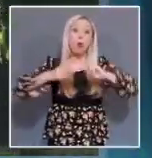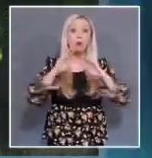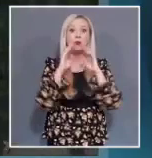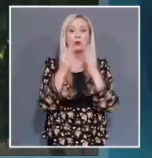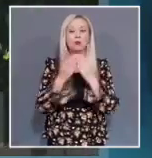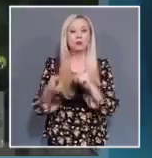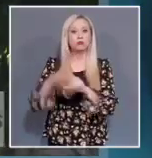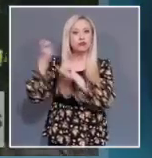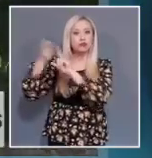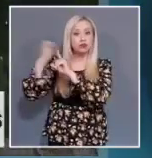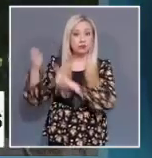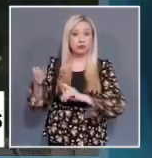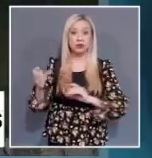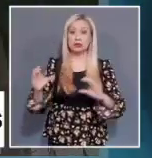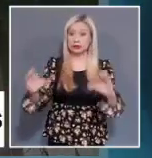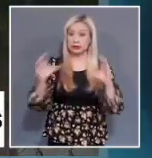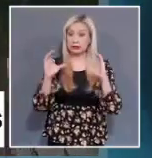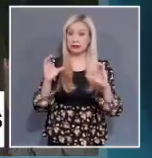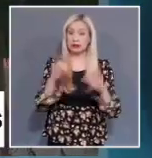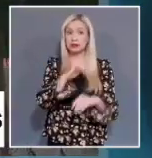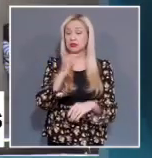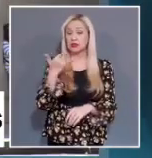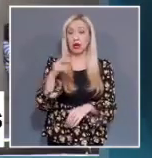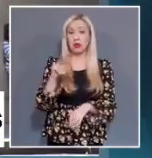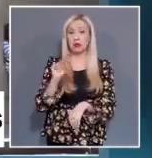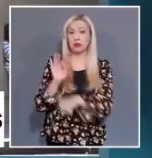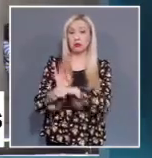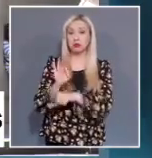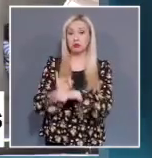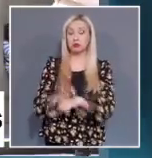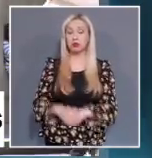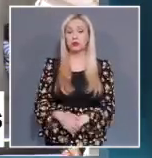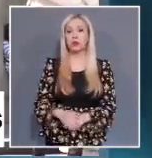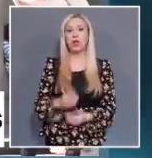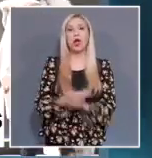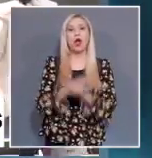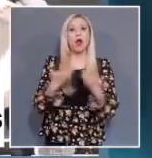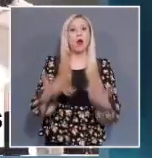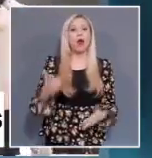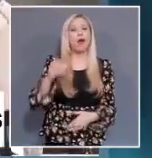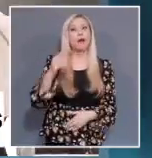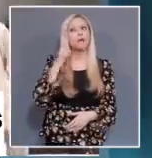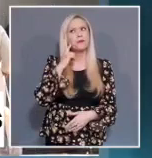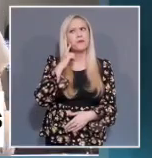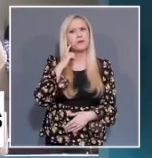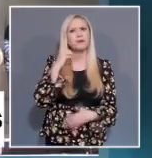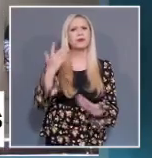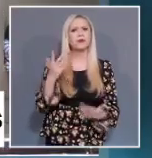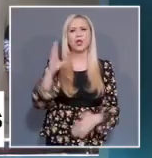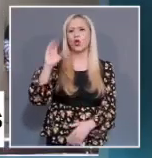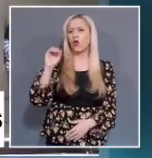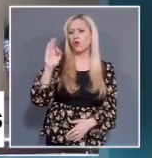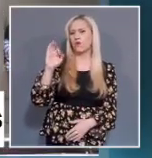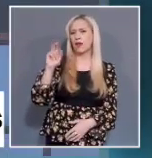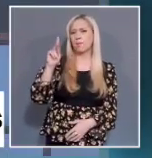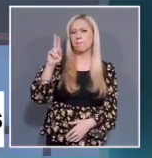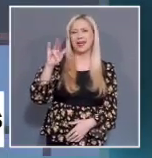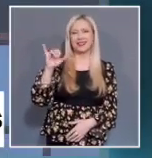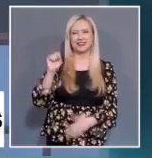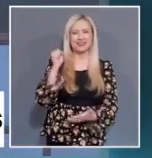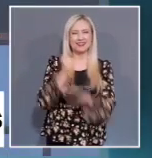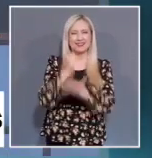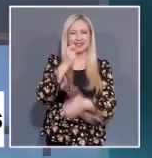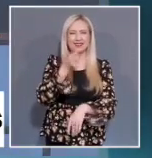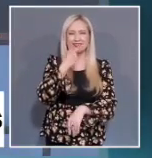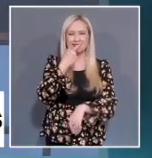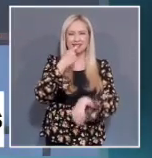liberó 69 lotes de medicamentos para atención psiquiátrica, que suman más de 403,000 cajas de clonazepam, litio